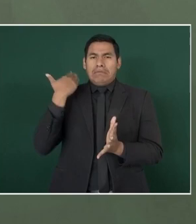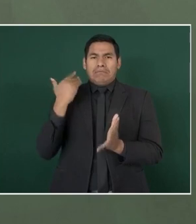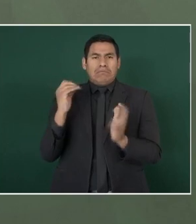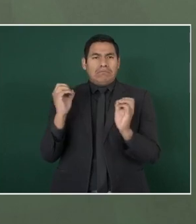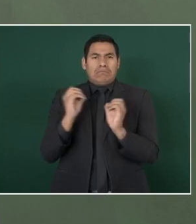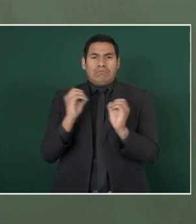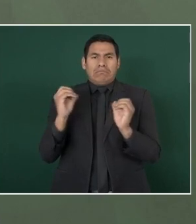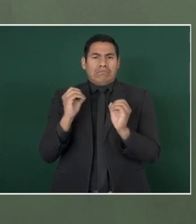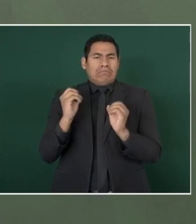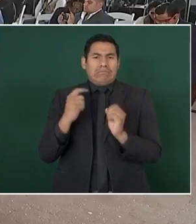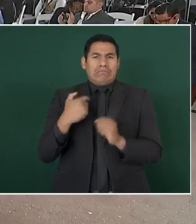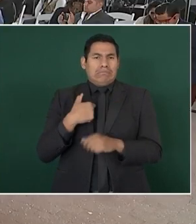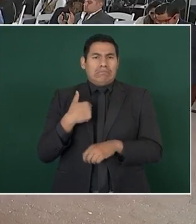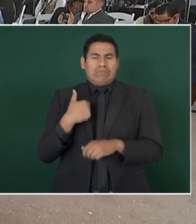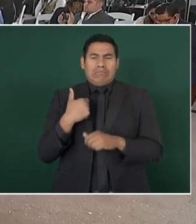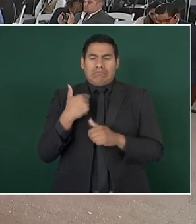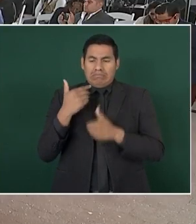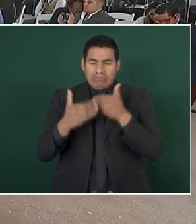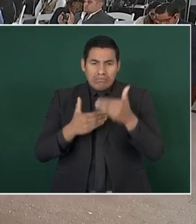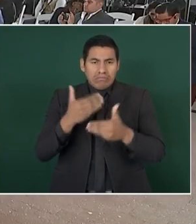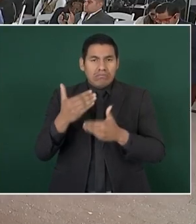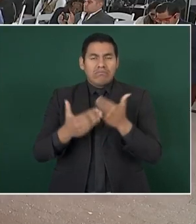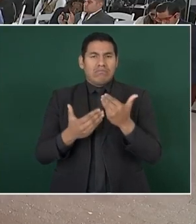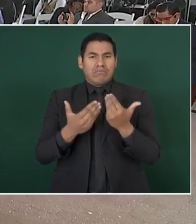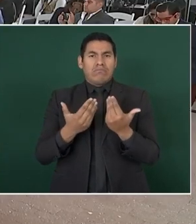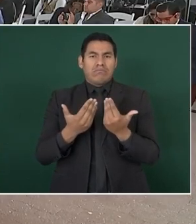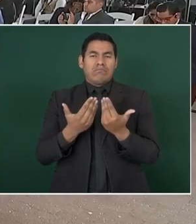anteriormente. Y